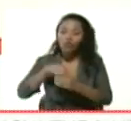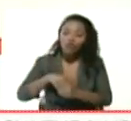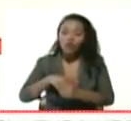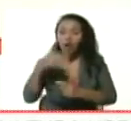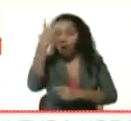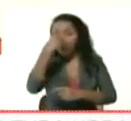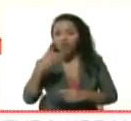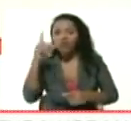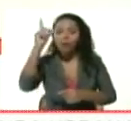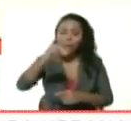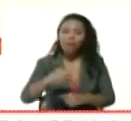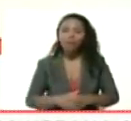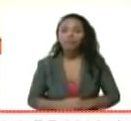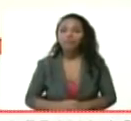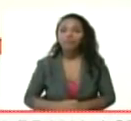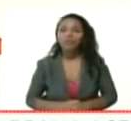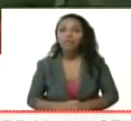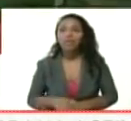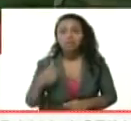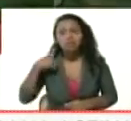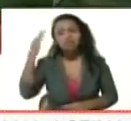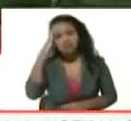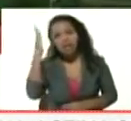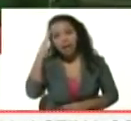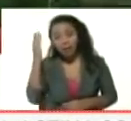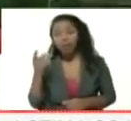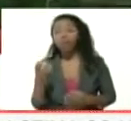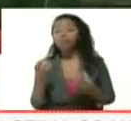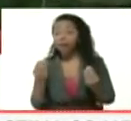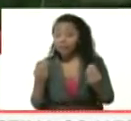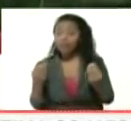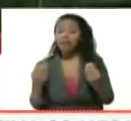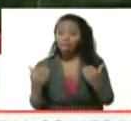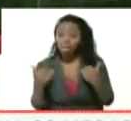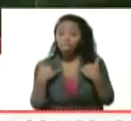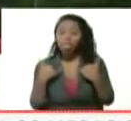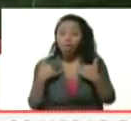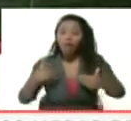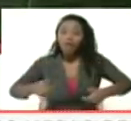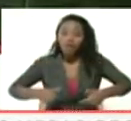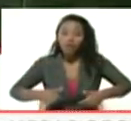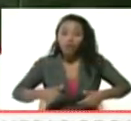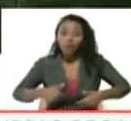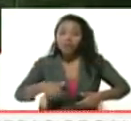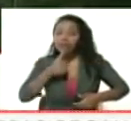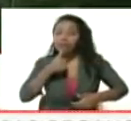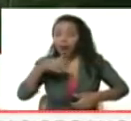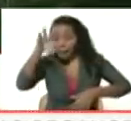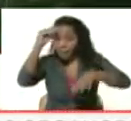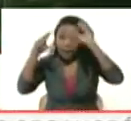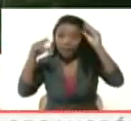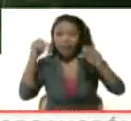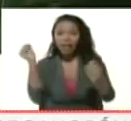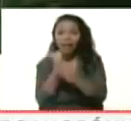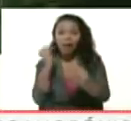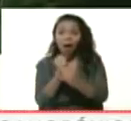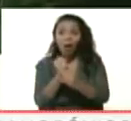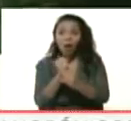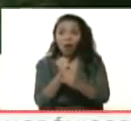en la juventud. Yo sé que va a ser costar mucho que alguien aprenda el oficio de Darío en